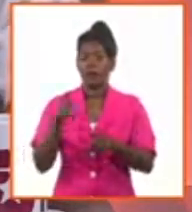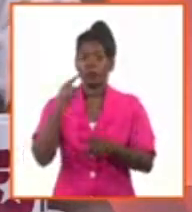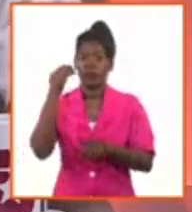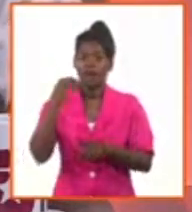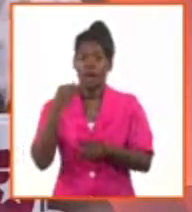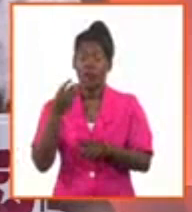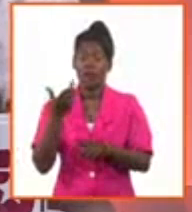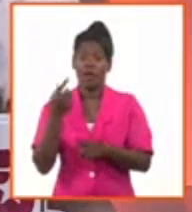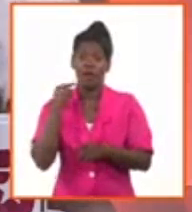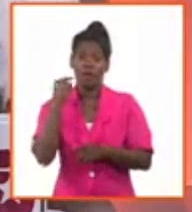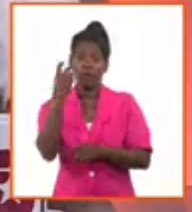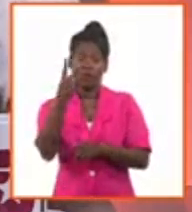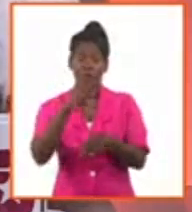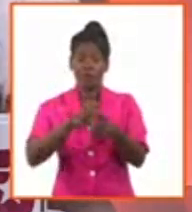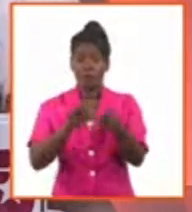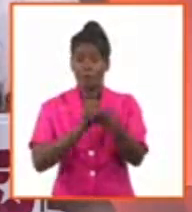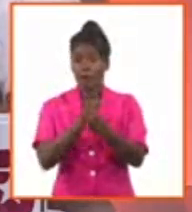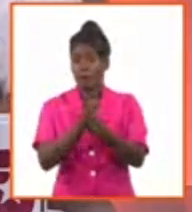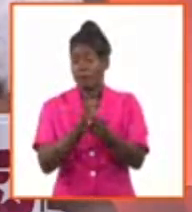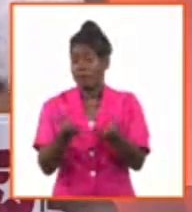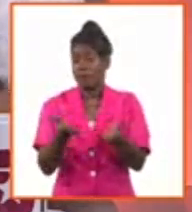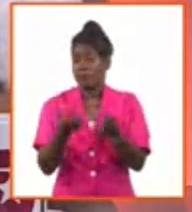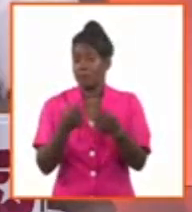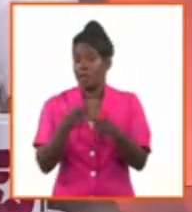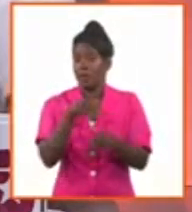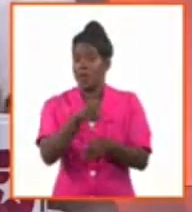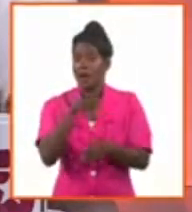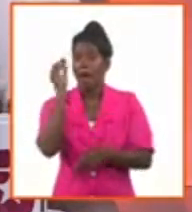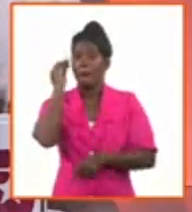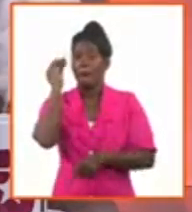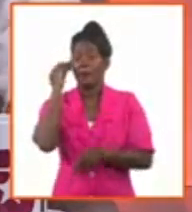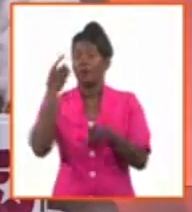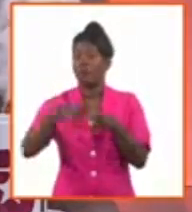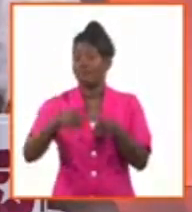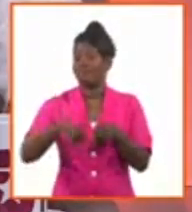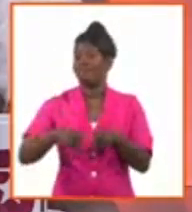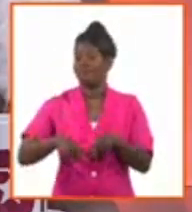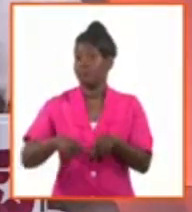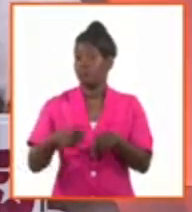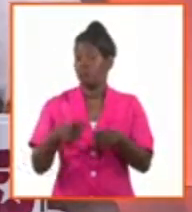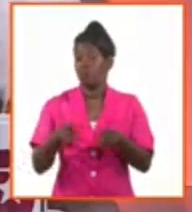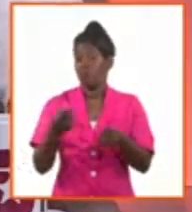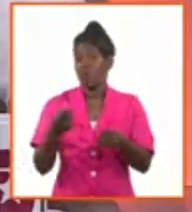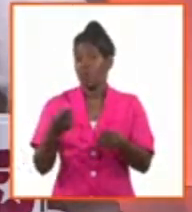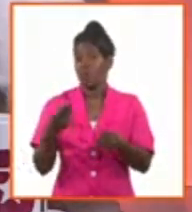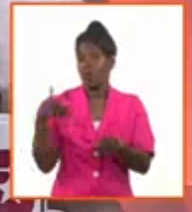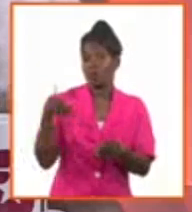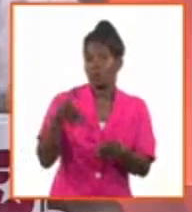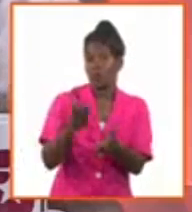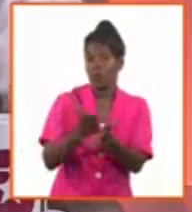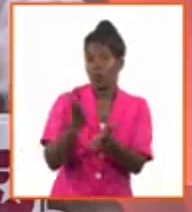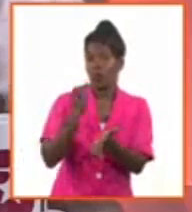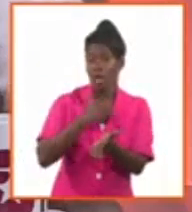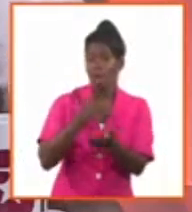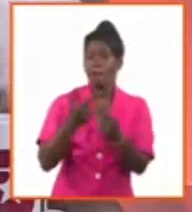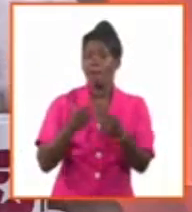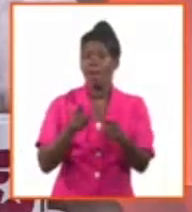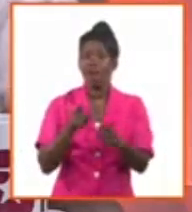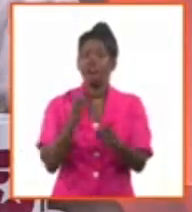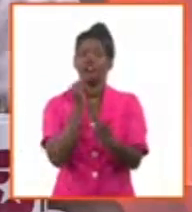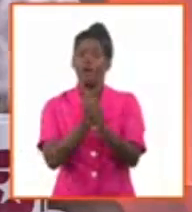2 años de pandemia, donde luego de que estuvimos fuera de las universidades, no logramos perder